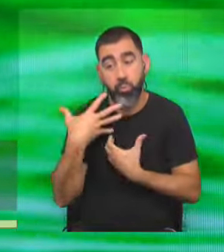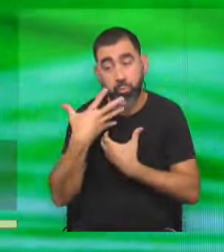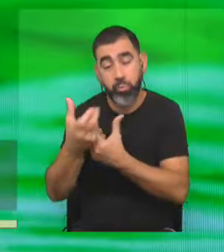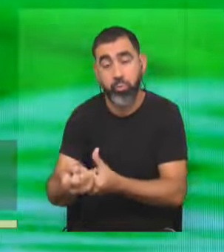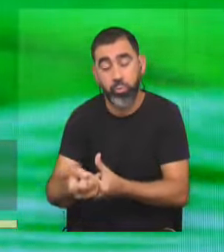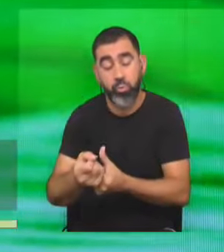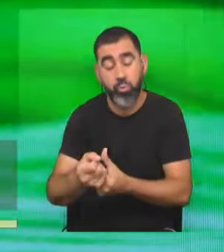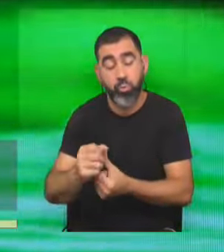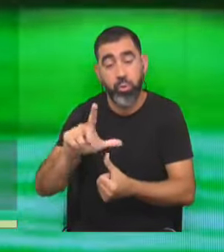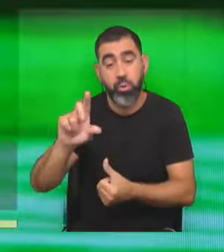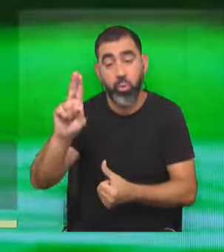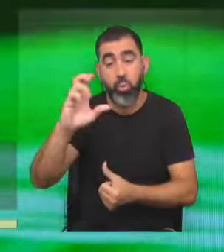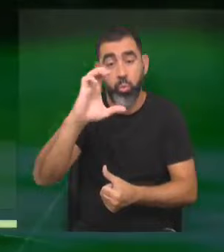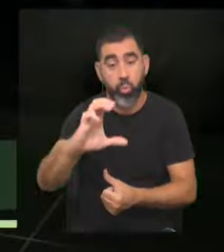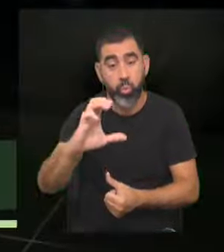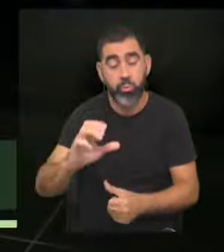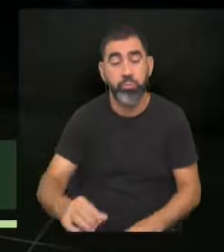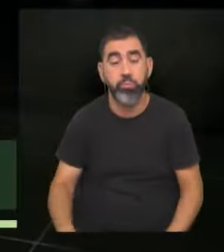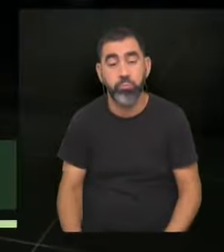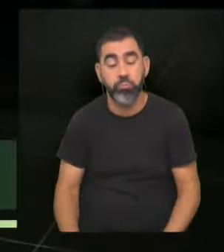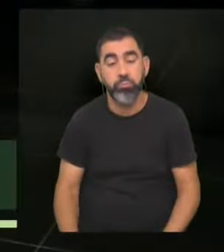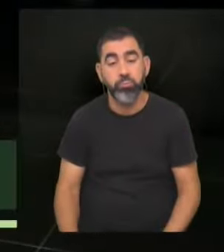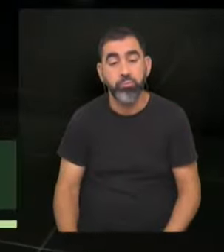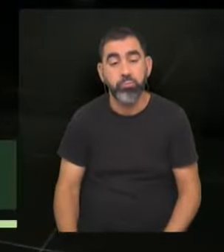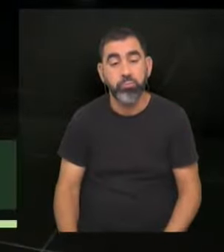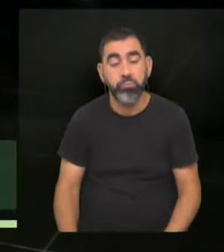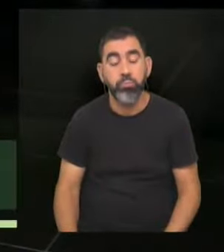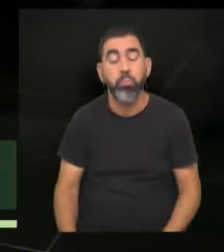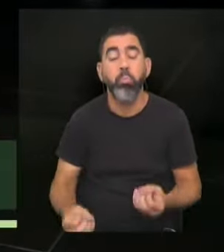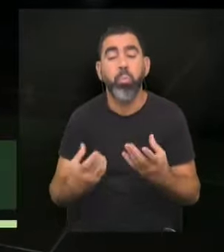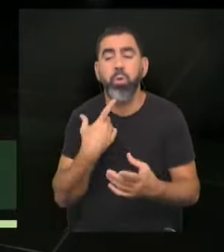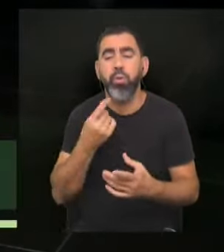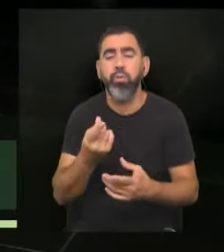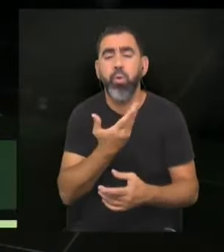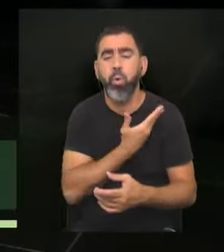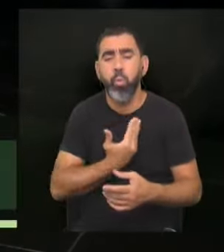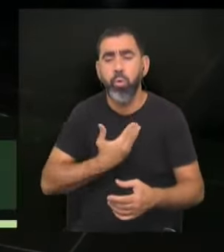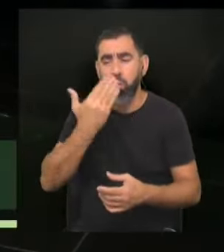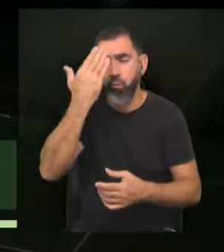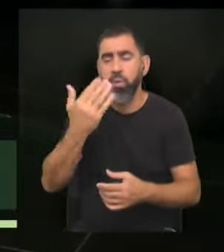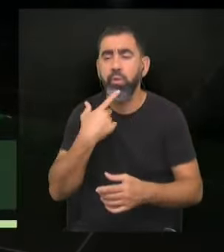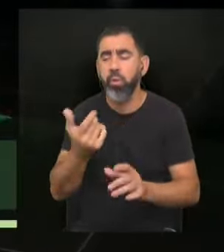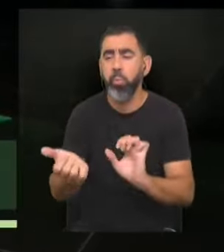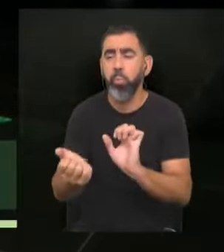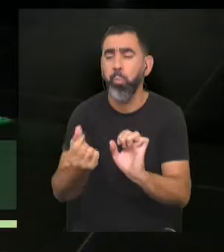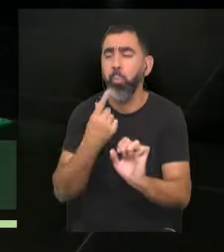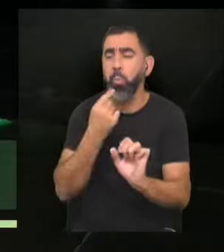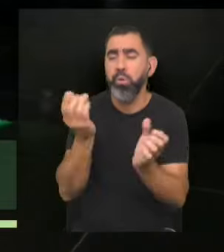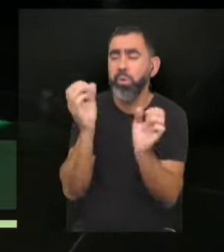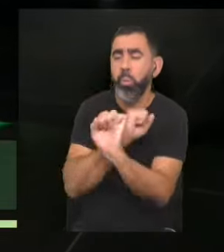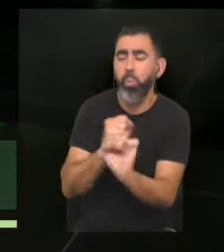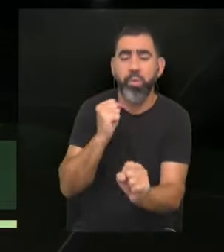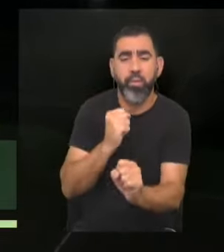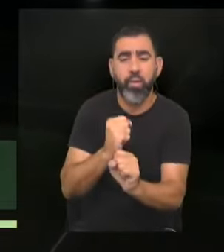nivel legislativo a nivel de la luc porque se dijo durante muchos años en la administración del frente que la policía tenía las manos atadas la muletilla de la